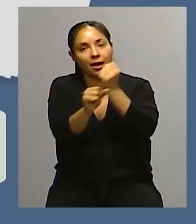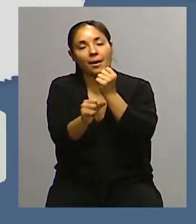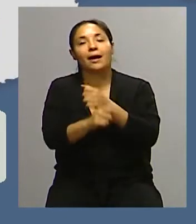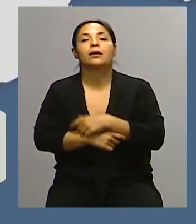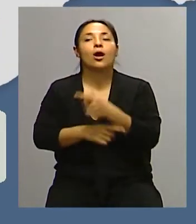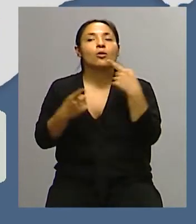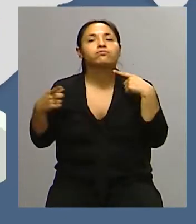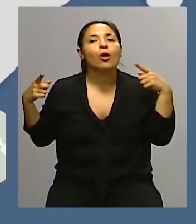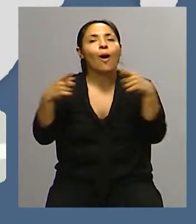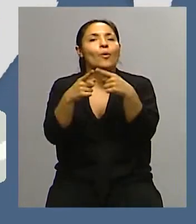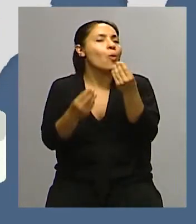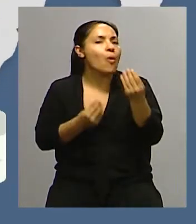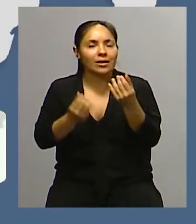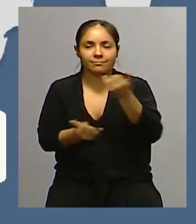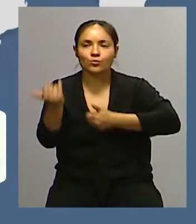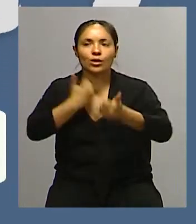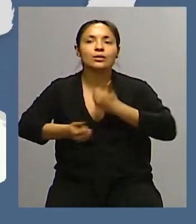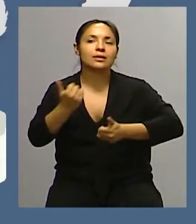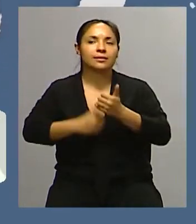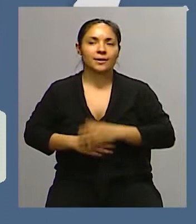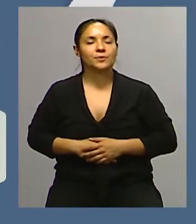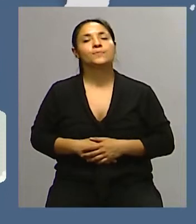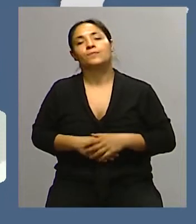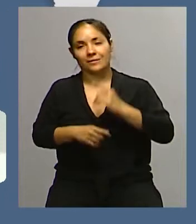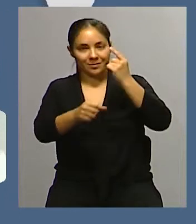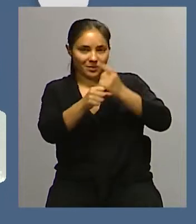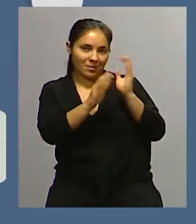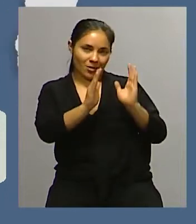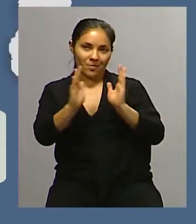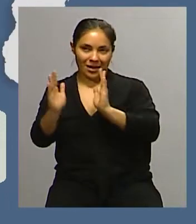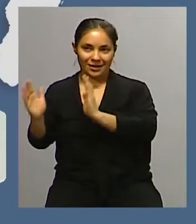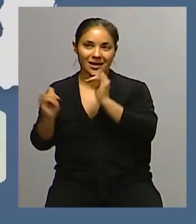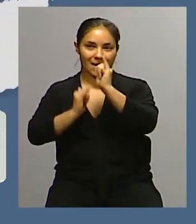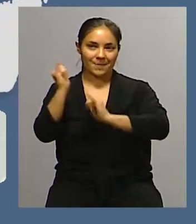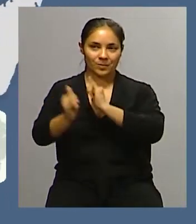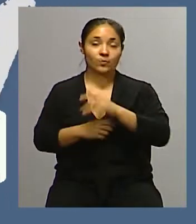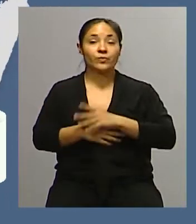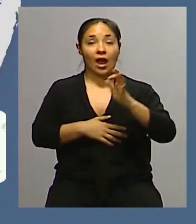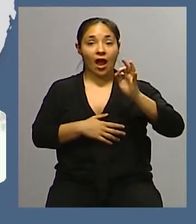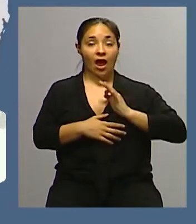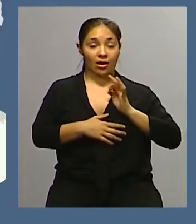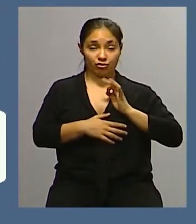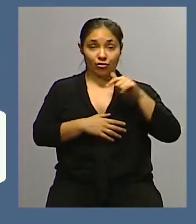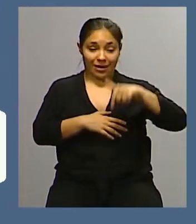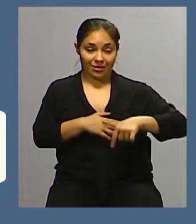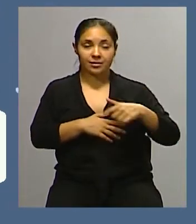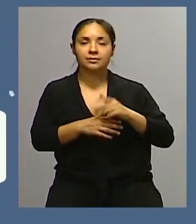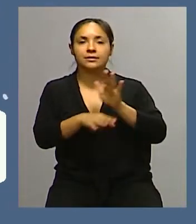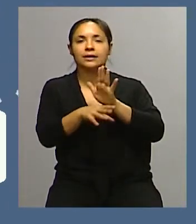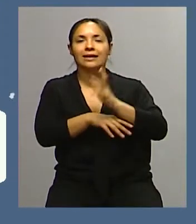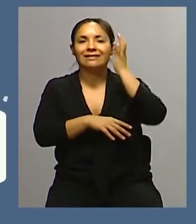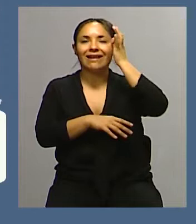los objetivos. Bien, bueno, vamos por parte. Lo interesante es que en este año se celebran los 30 años de lo